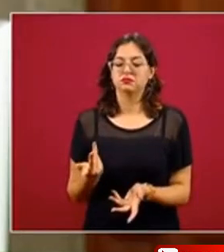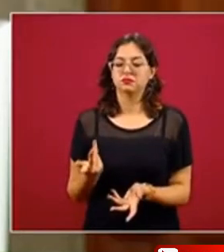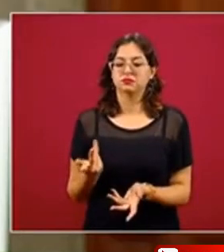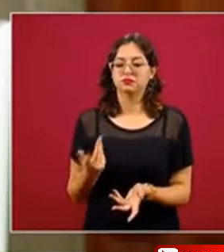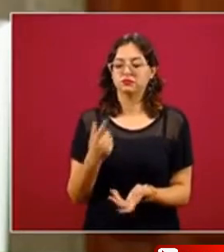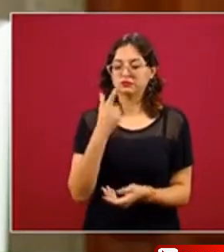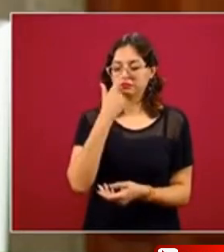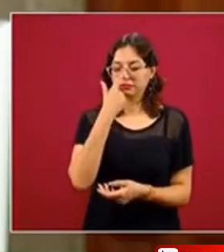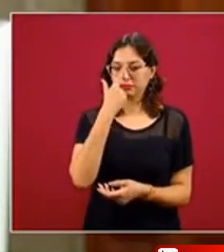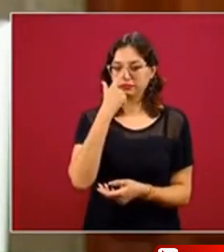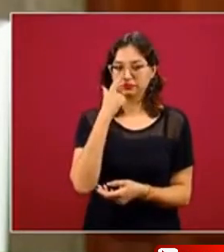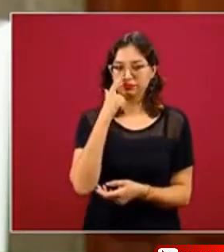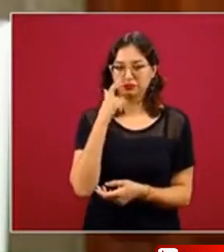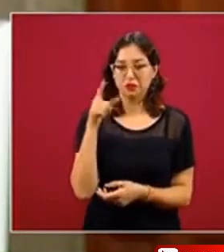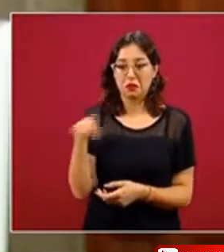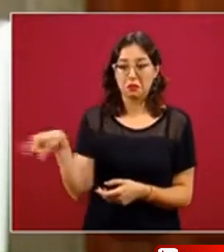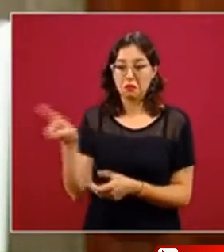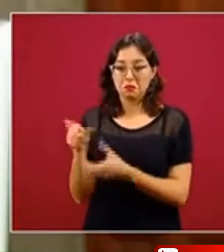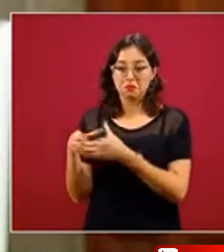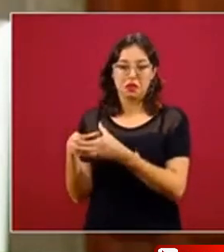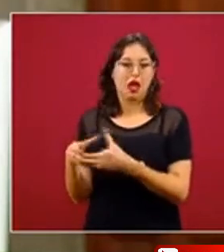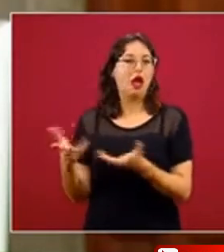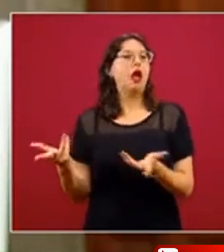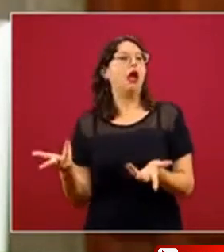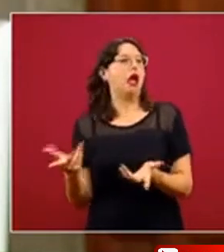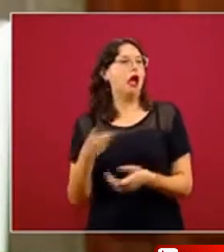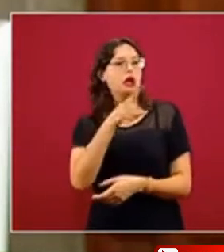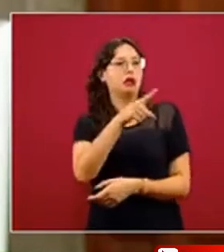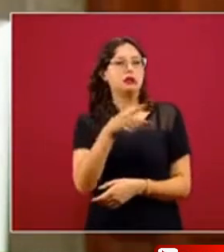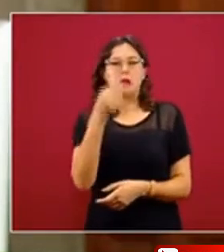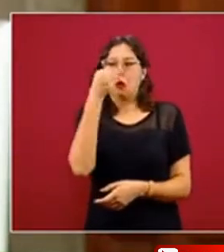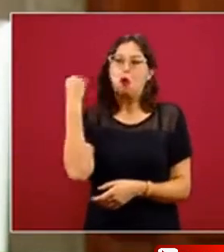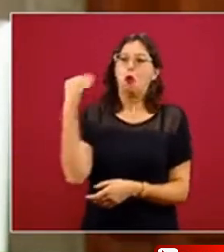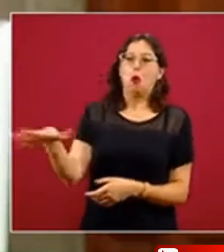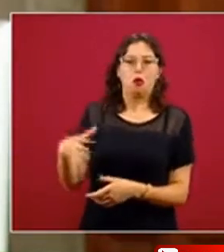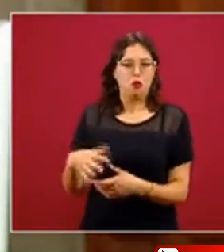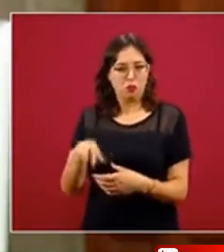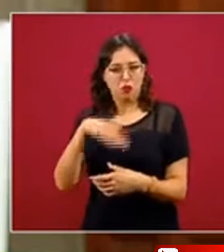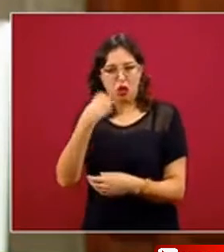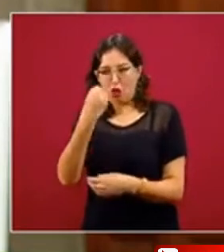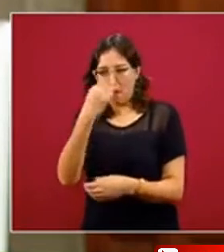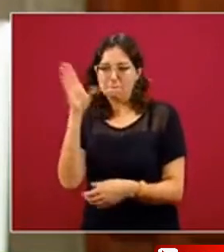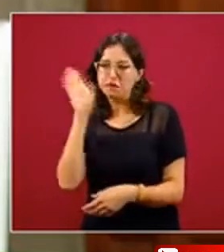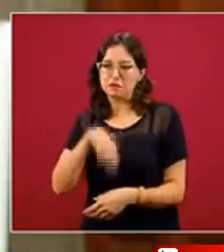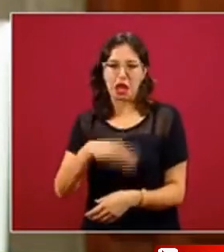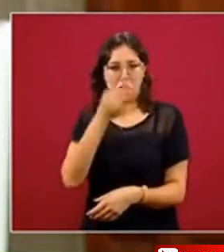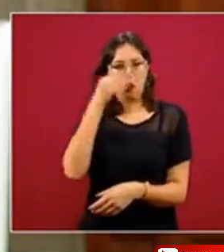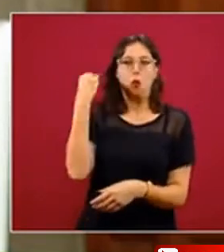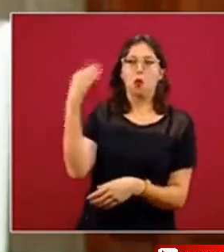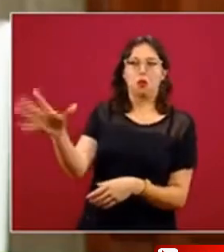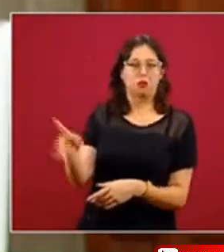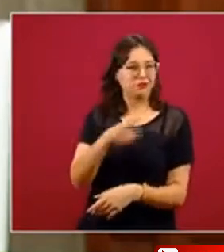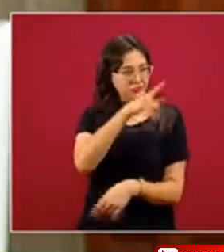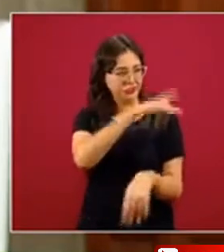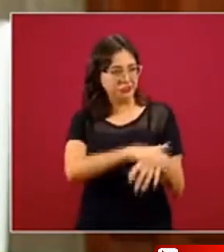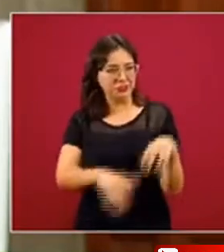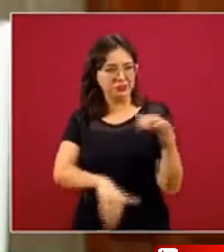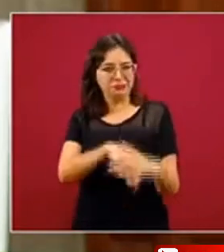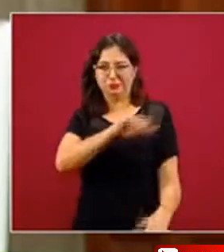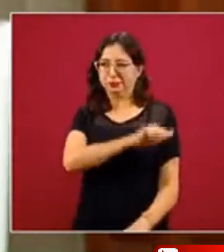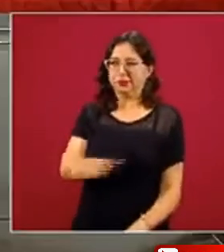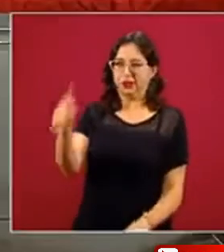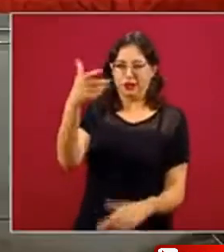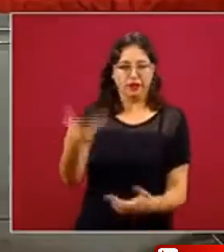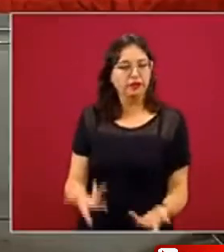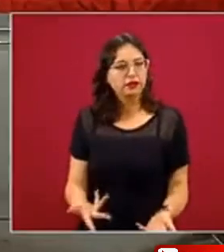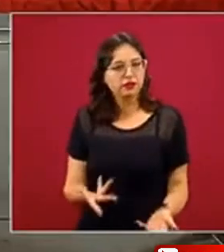están haciendo este tipo de señalamientos, ¿no? ¿Cuál sería en este caso la postura del gobierno federal frente a este tipo de aseveraciones?